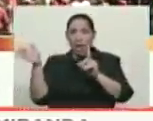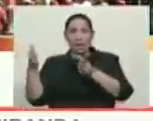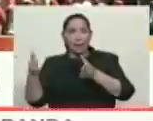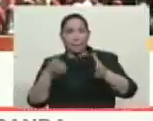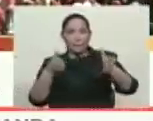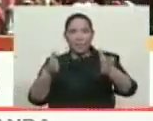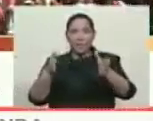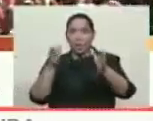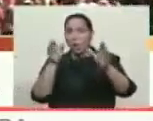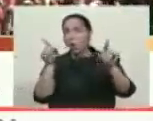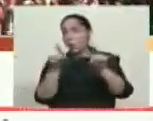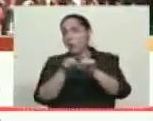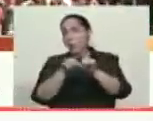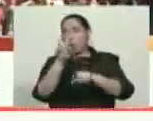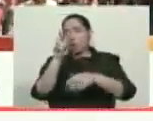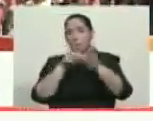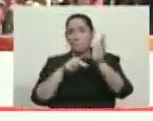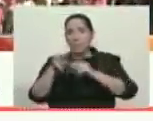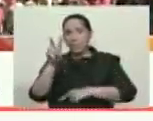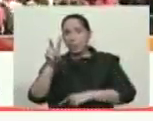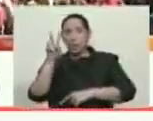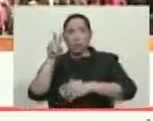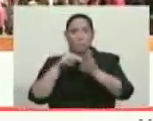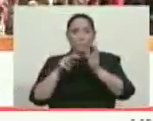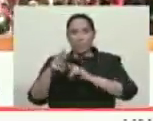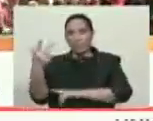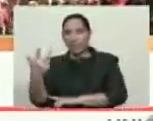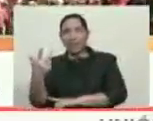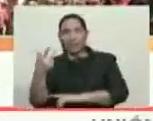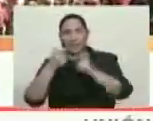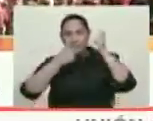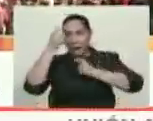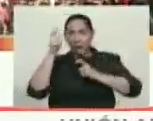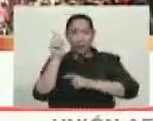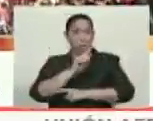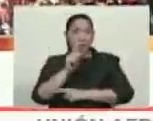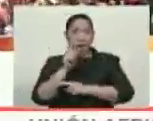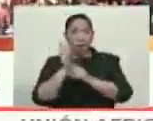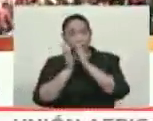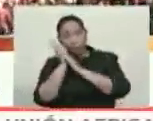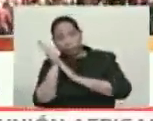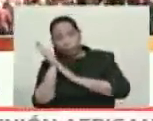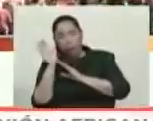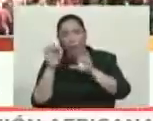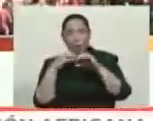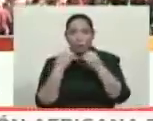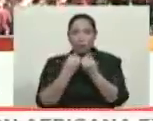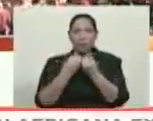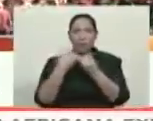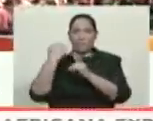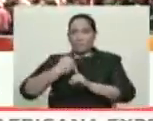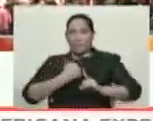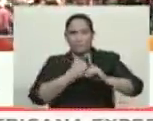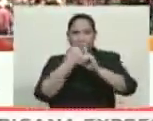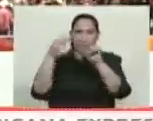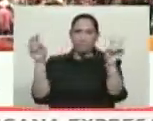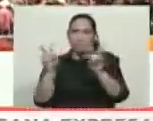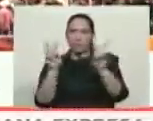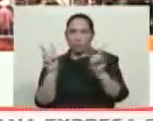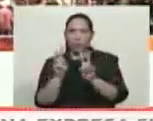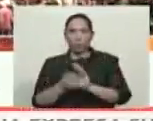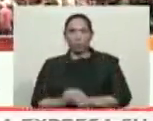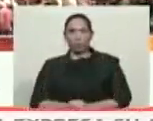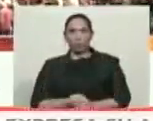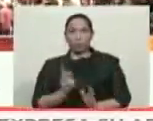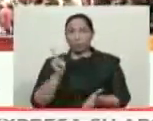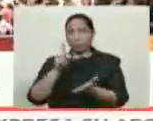en el 2002-2003 el comandante Hugo Chávez no dormía en esta oficina conduciendo la batalla victoriosa que nos